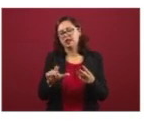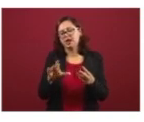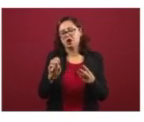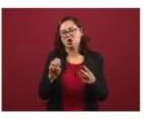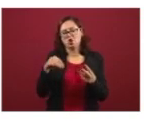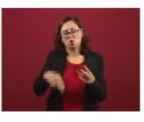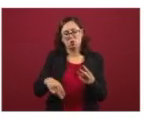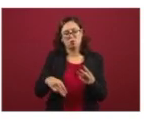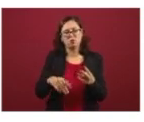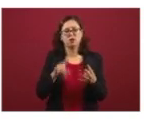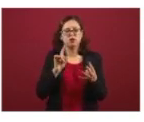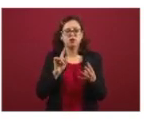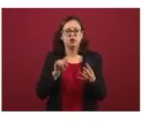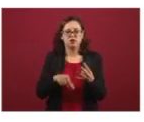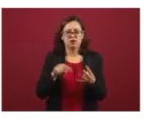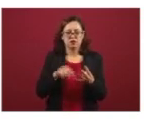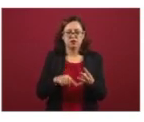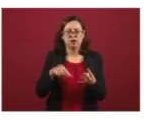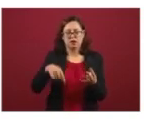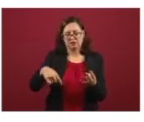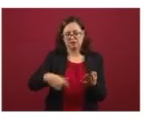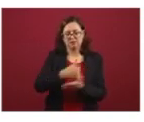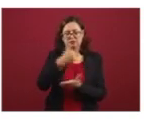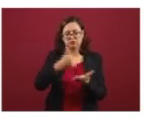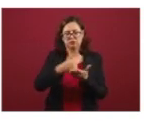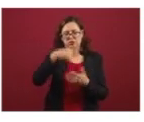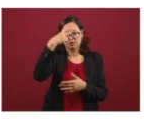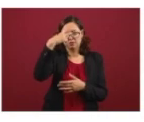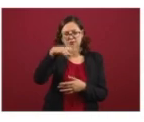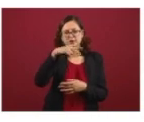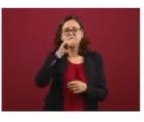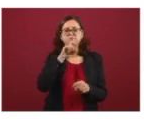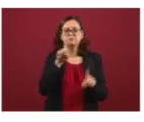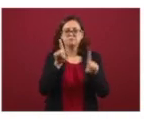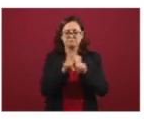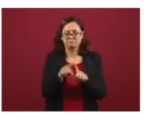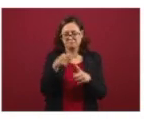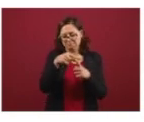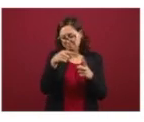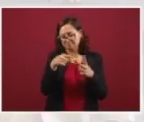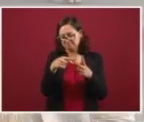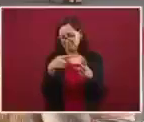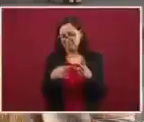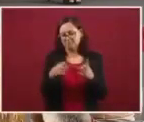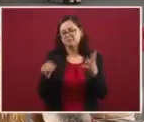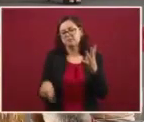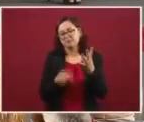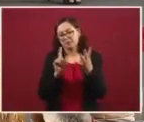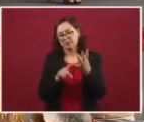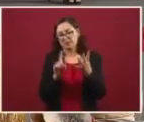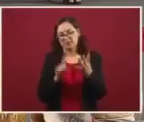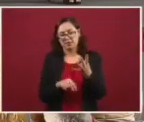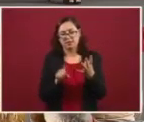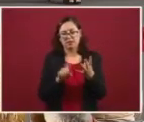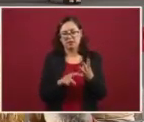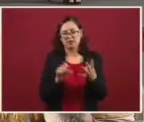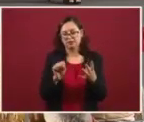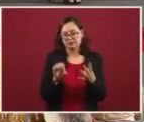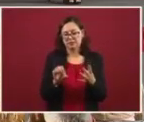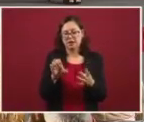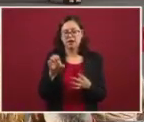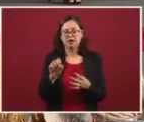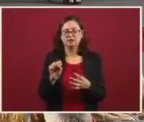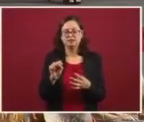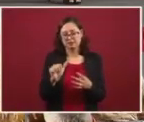Aquí en la Ciudad de México, además de los lugares ya descritos y mencionados, también lo pueden ser en el SAE,